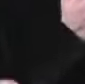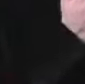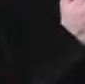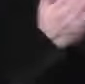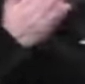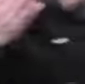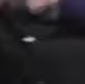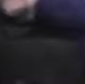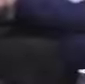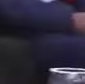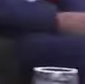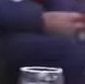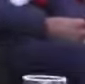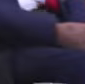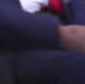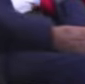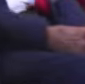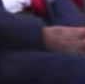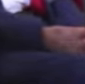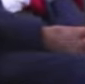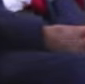Cindy Pardo,